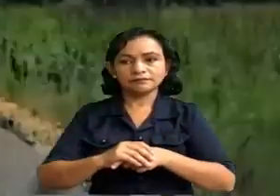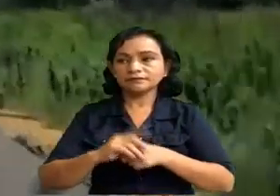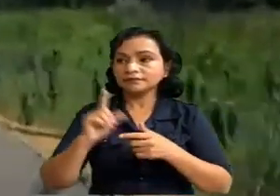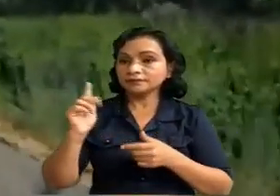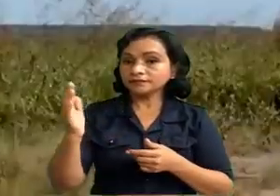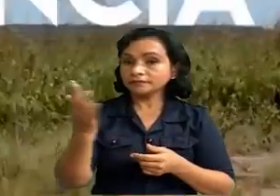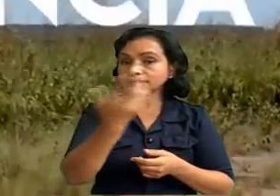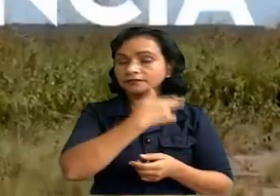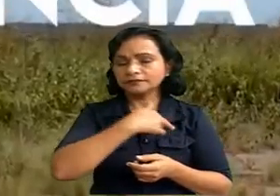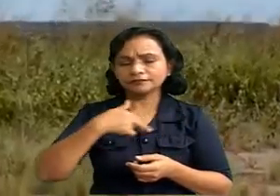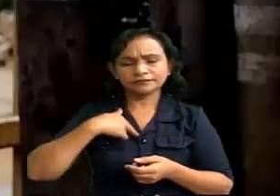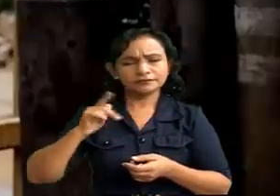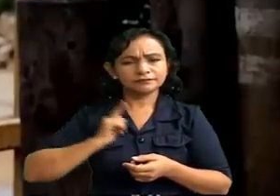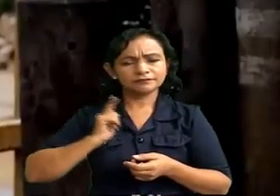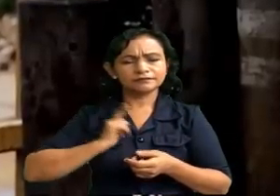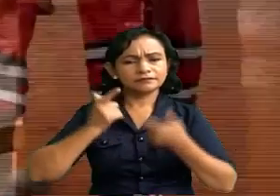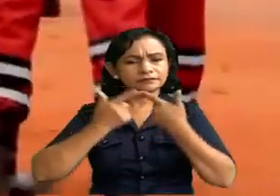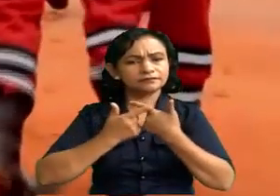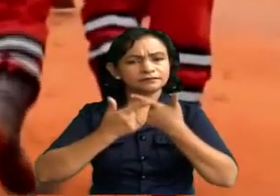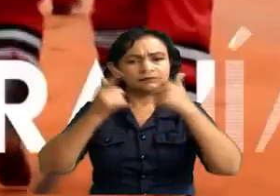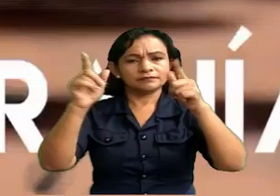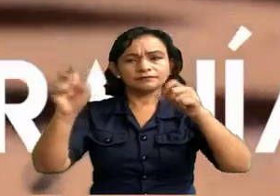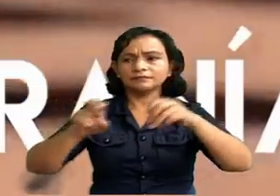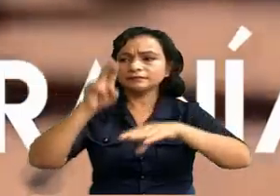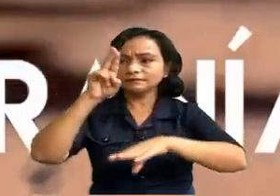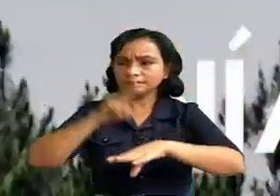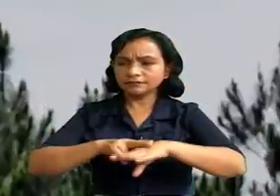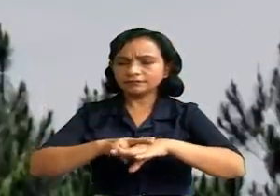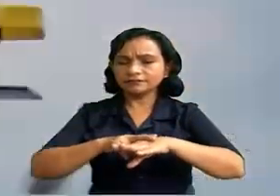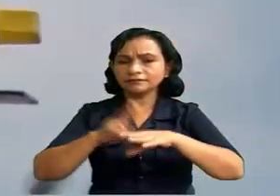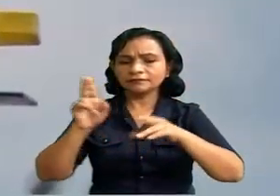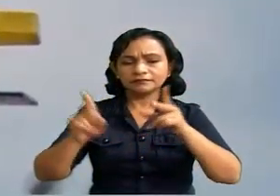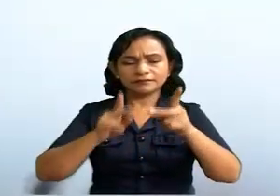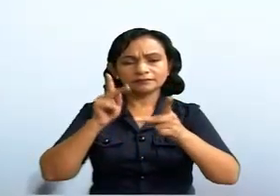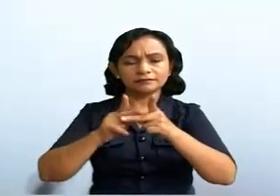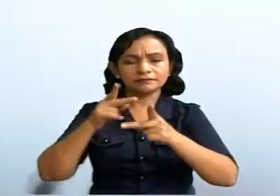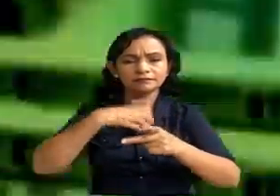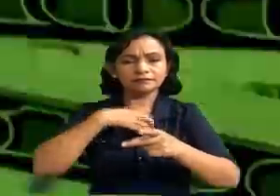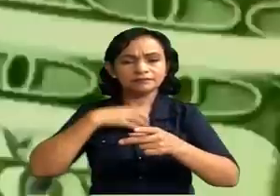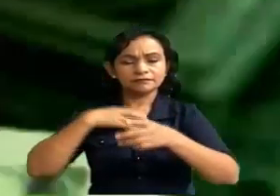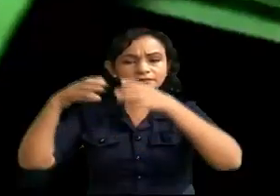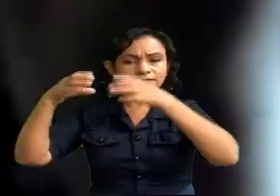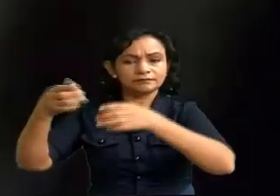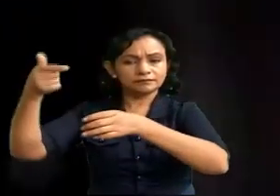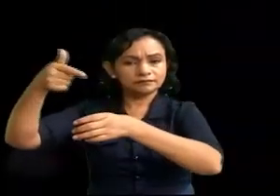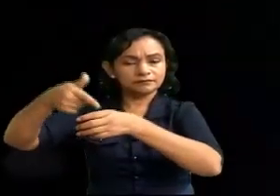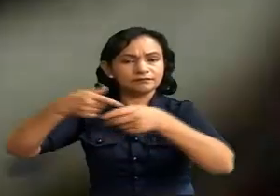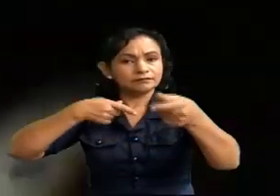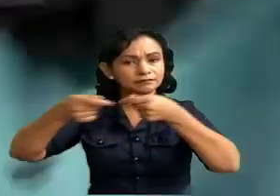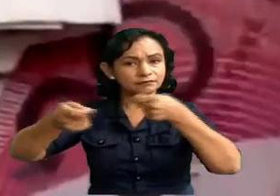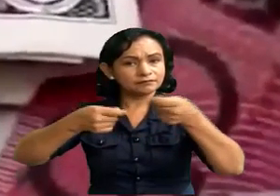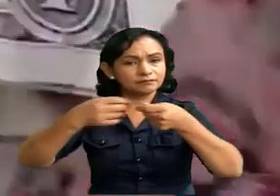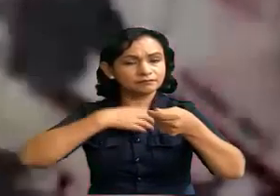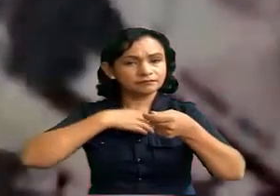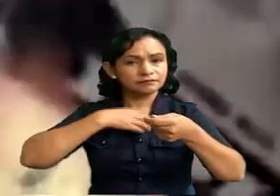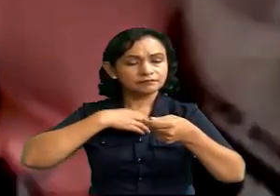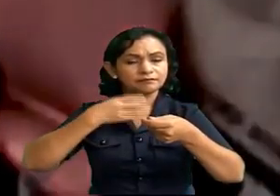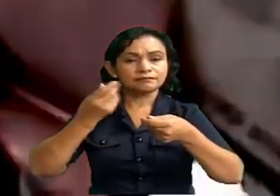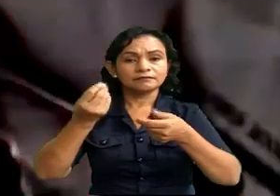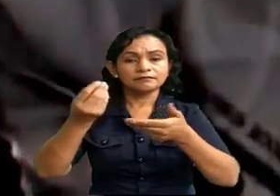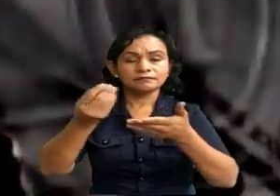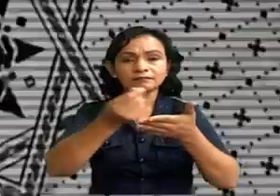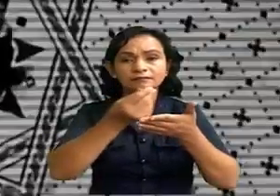hemos recuperado la independencia nacional y la plena soberanía petrolera que nos permitieron llevar el cobro